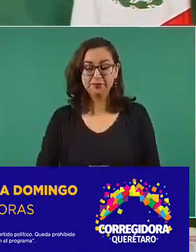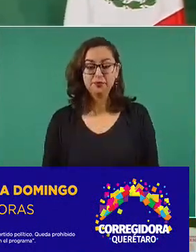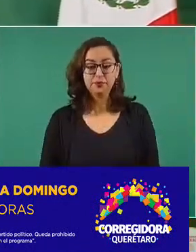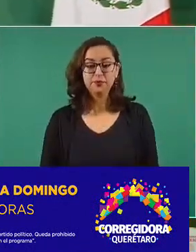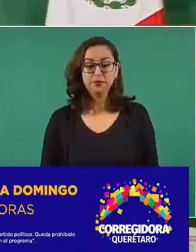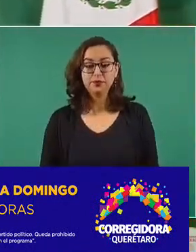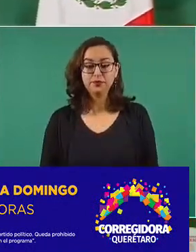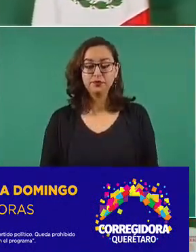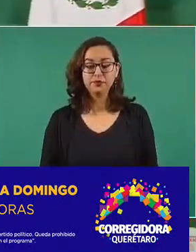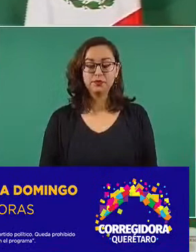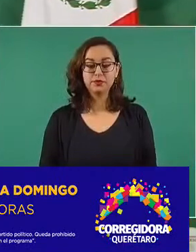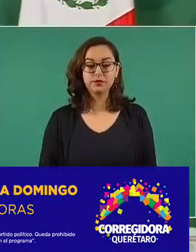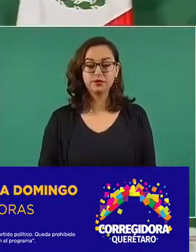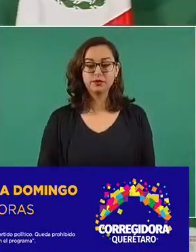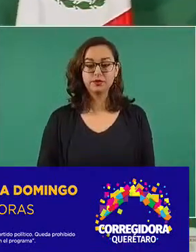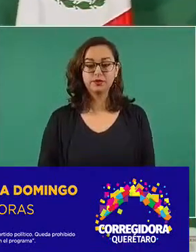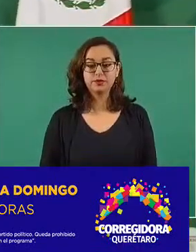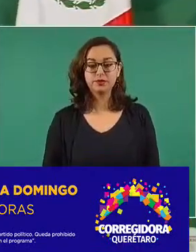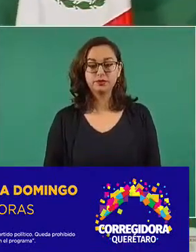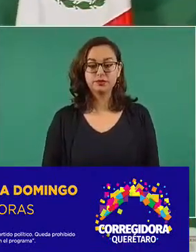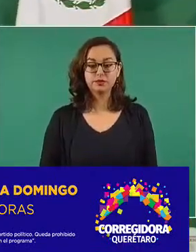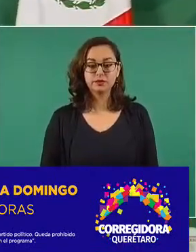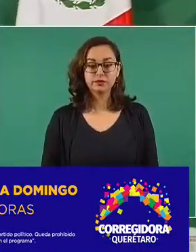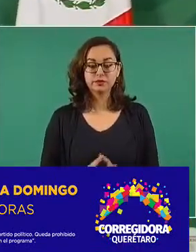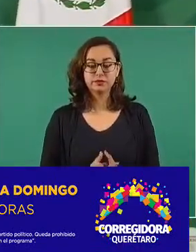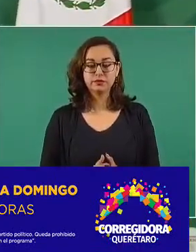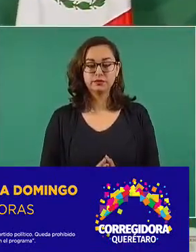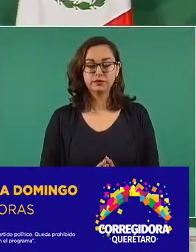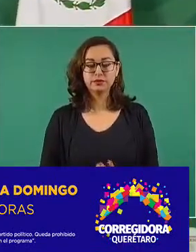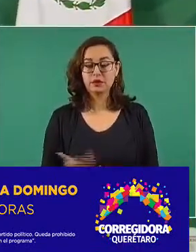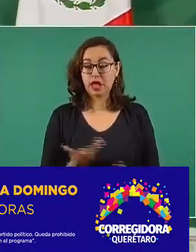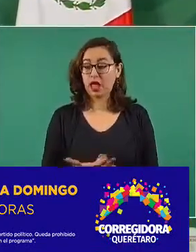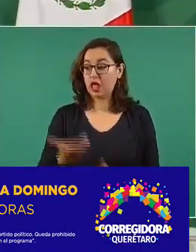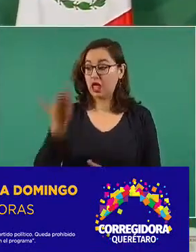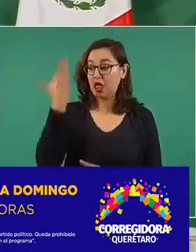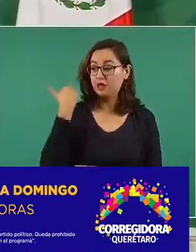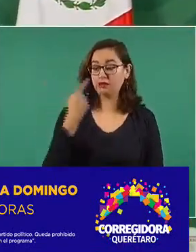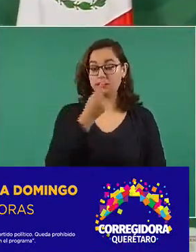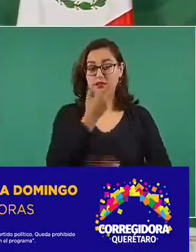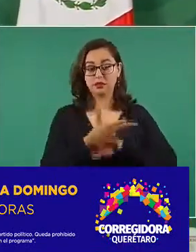en México, el que estuviese en turno,